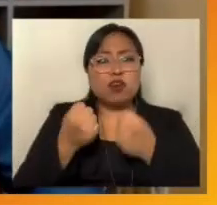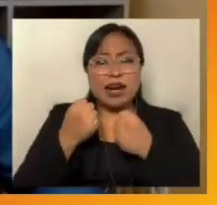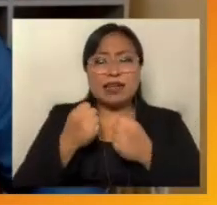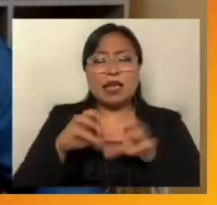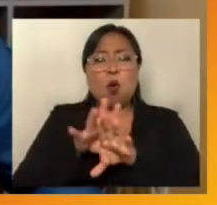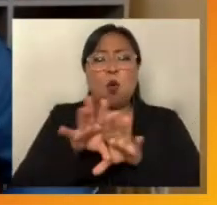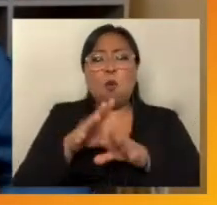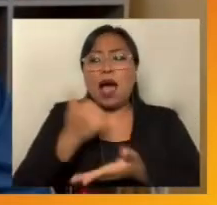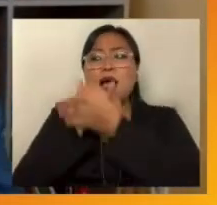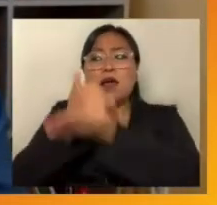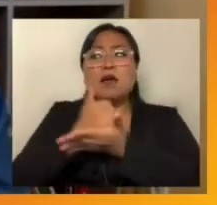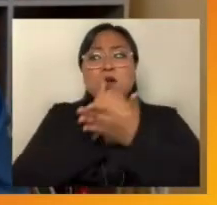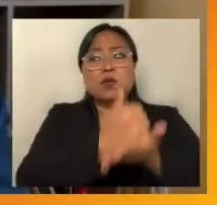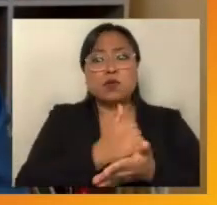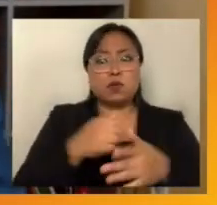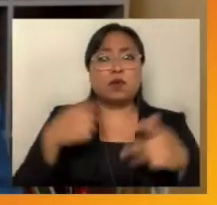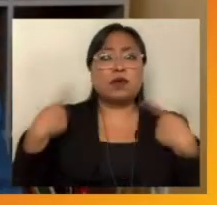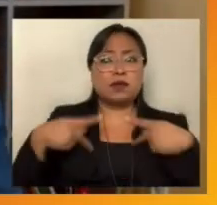personas?